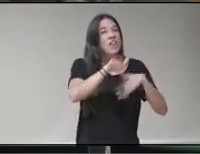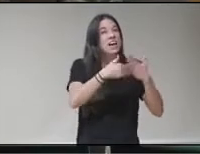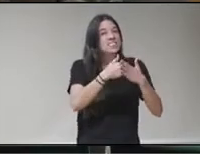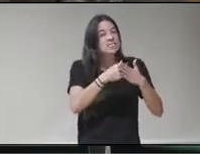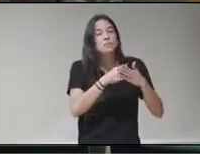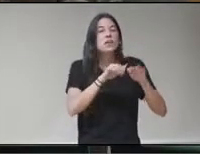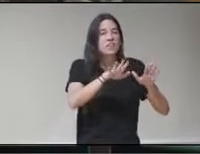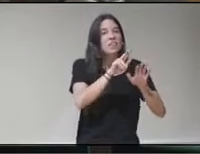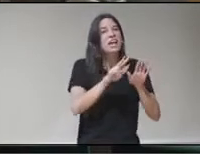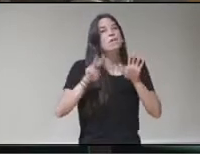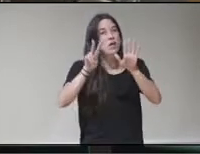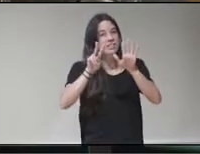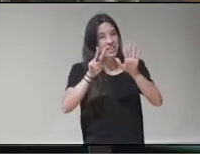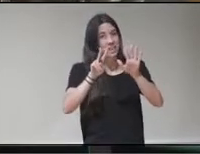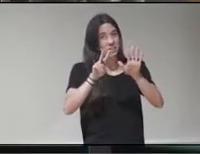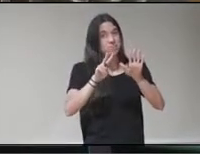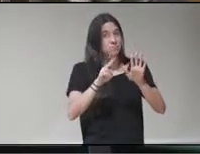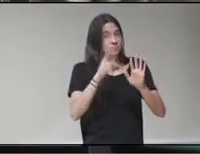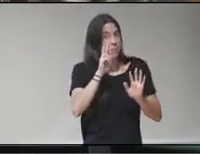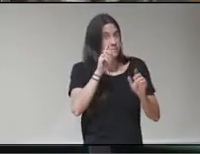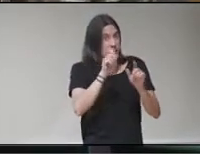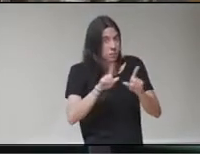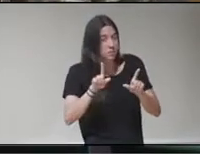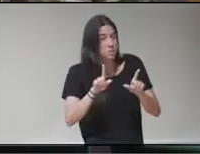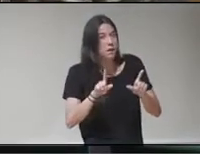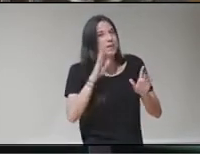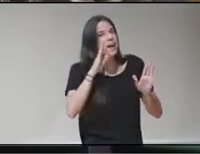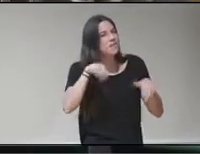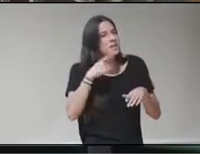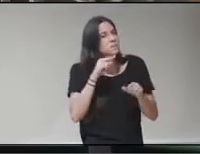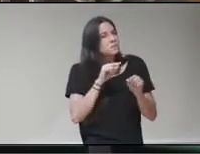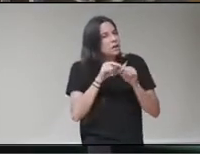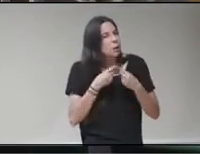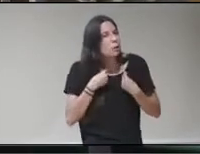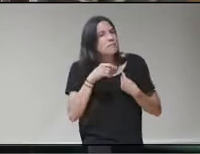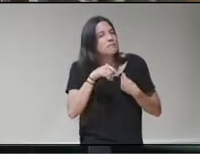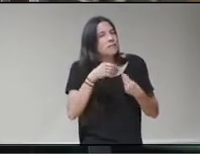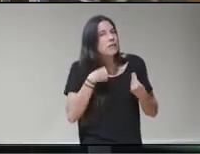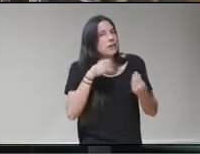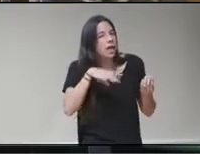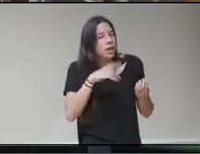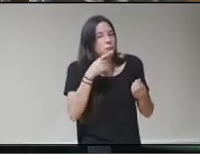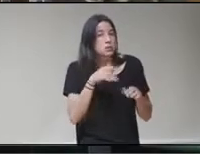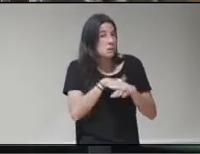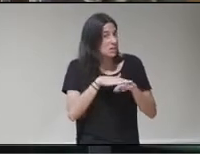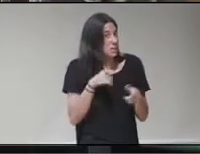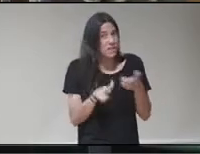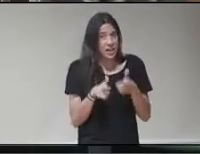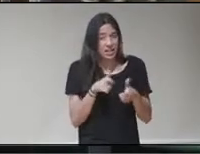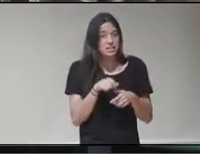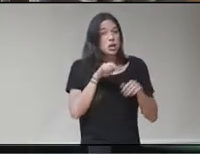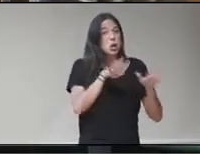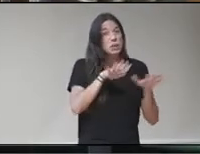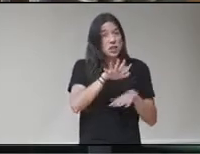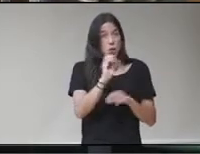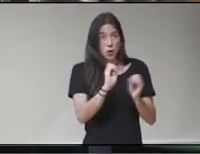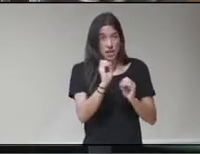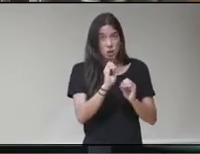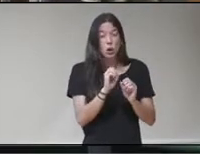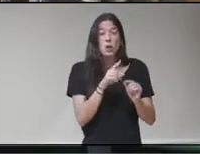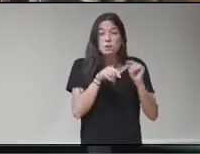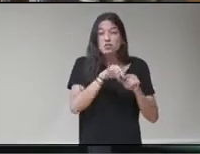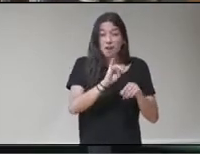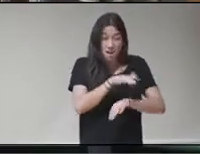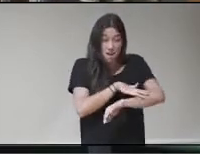en la diapositiva. ¿Y quiénes componen esa microbiota? Pues básicamente bacterias. El 95% de los bichos que encontramos allí